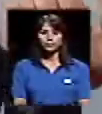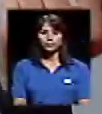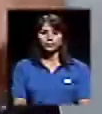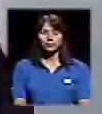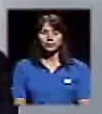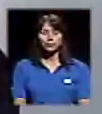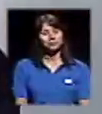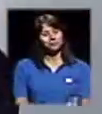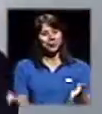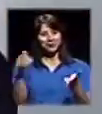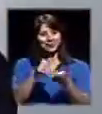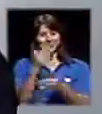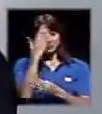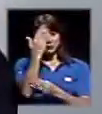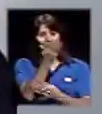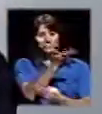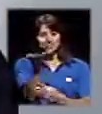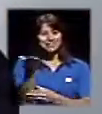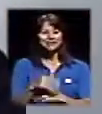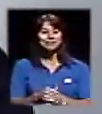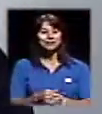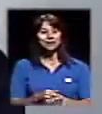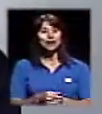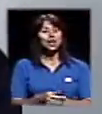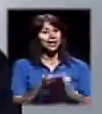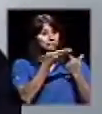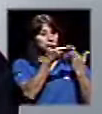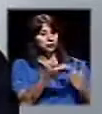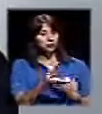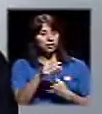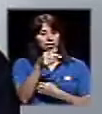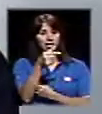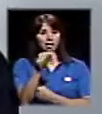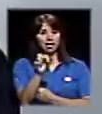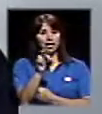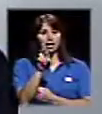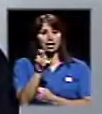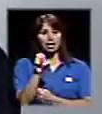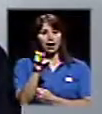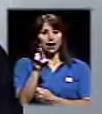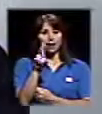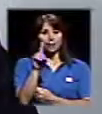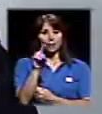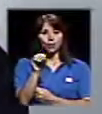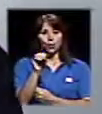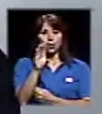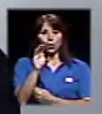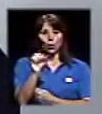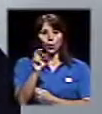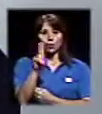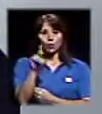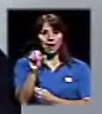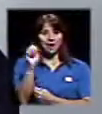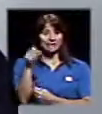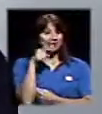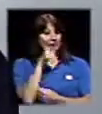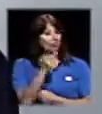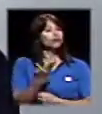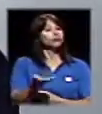Les volvemos a saludar y estamos, como habíamos dicho, con don Gerardo Corrales. Don Gerardo fue estudiante